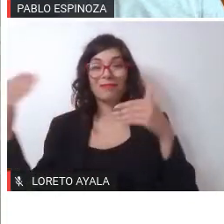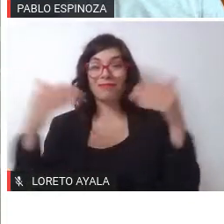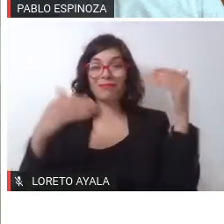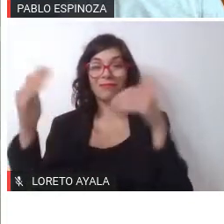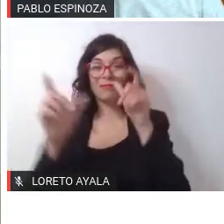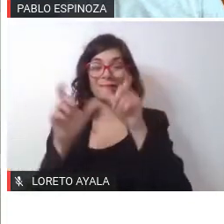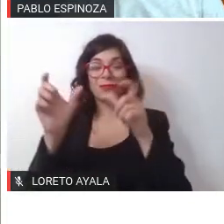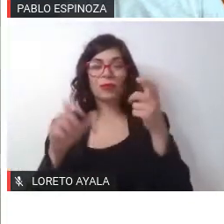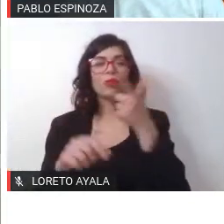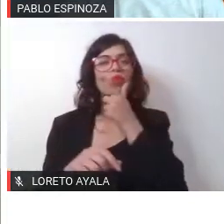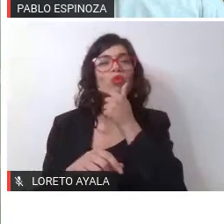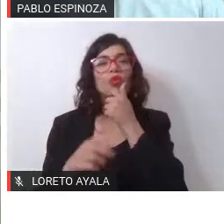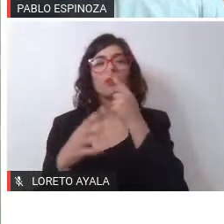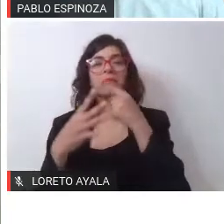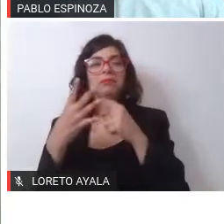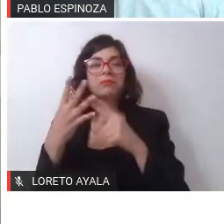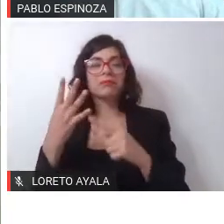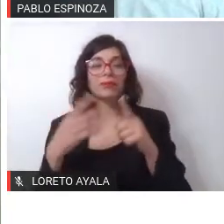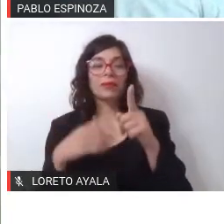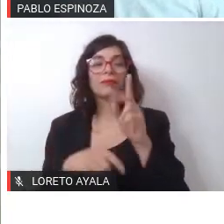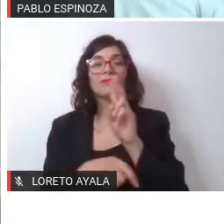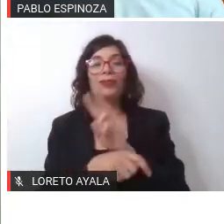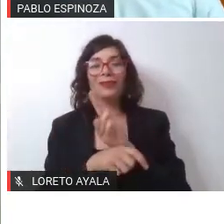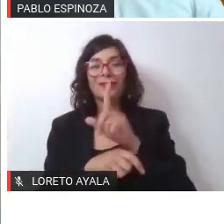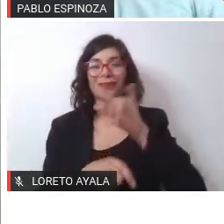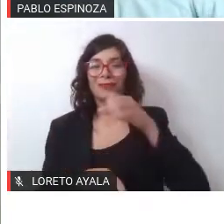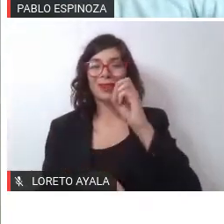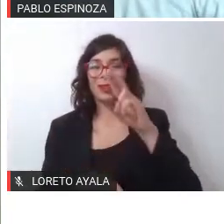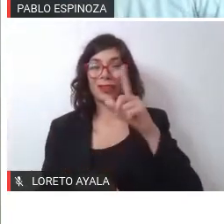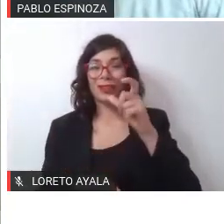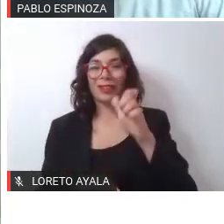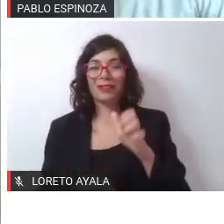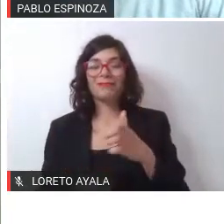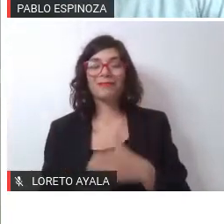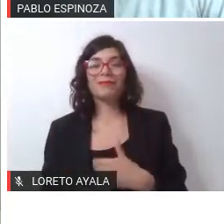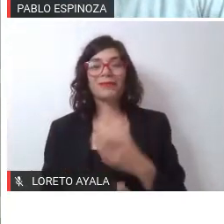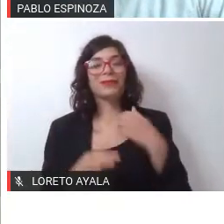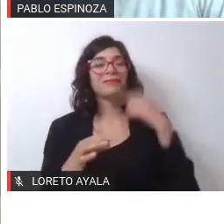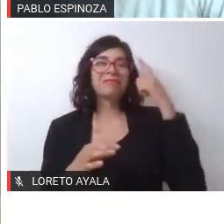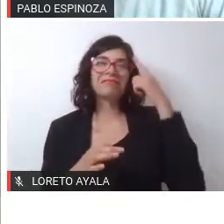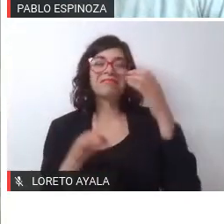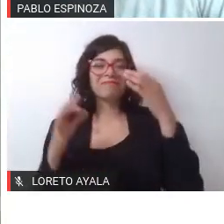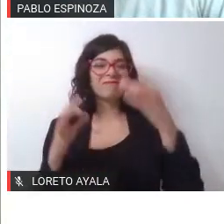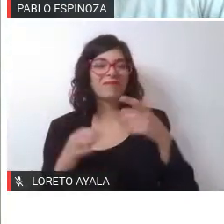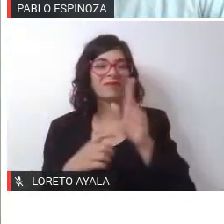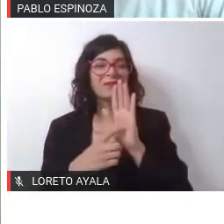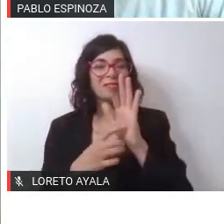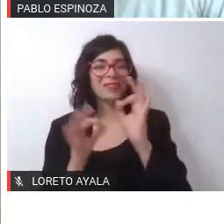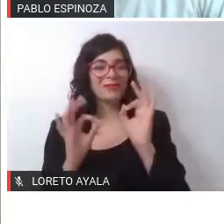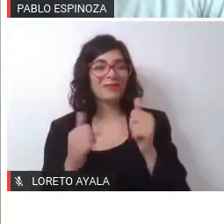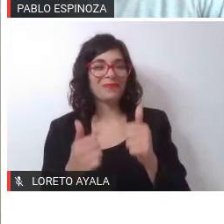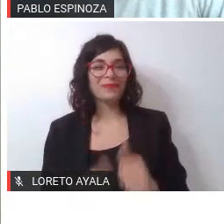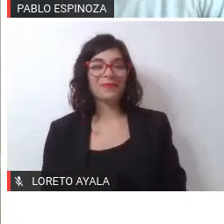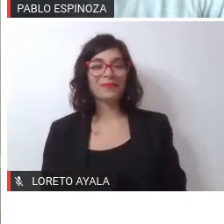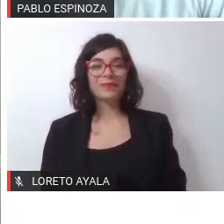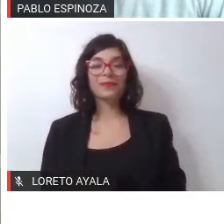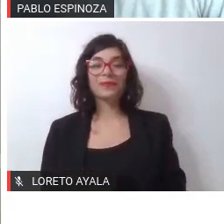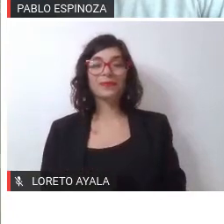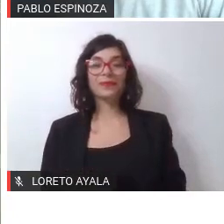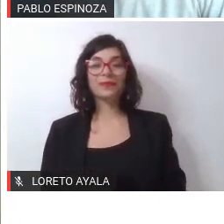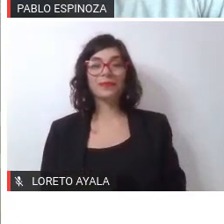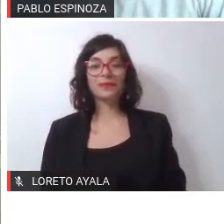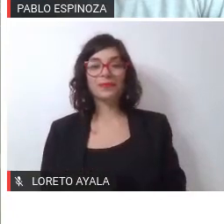dudas a través del profesor Jorge Castillo, que no me cabe duda que va a ser una excelente presentación. Lourías, conocemos el alto nivel de